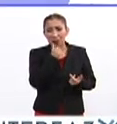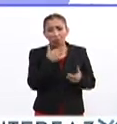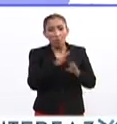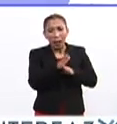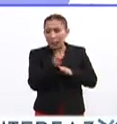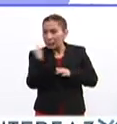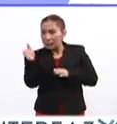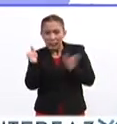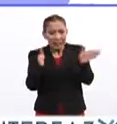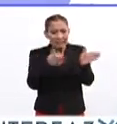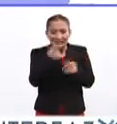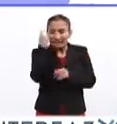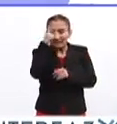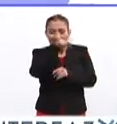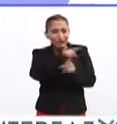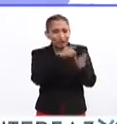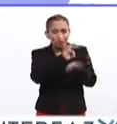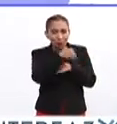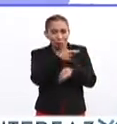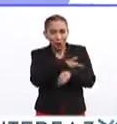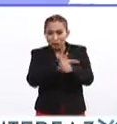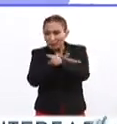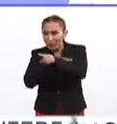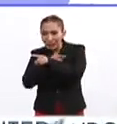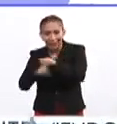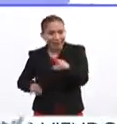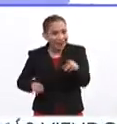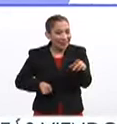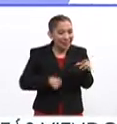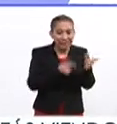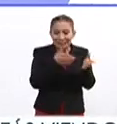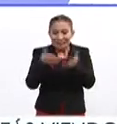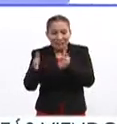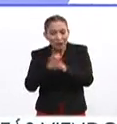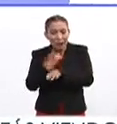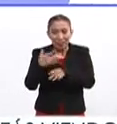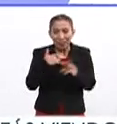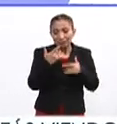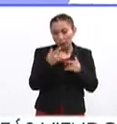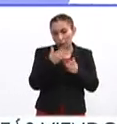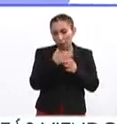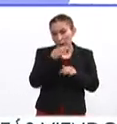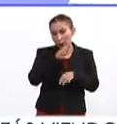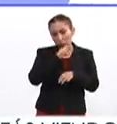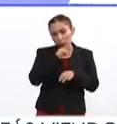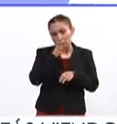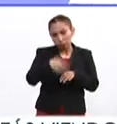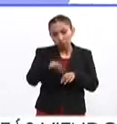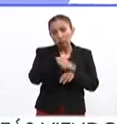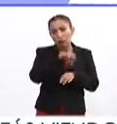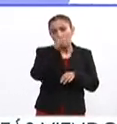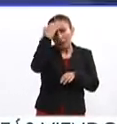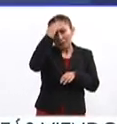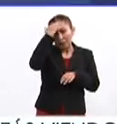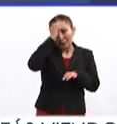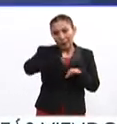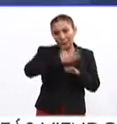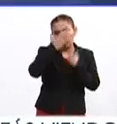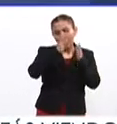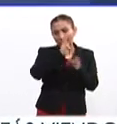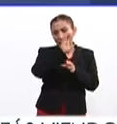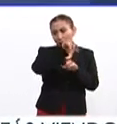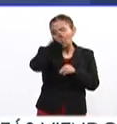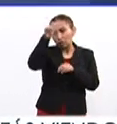camino tomar, ¿no? Porque todos me parecen interesantes. Entonces... Por lo pronto vas a seguir buscando experiencias académicas